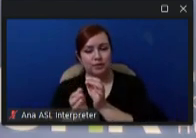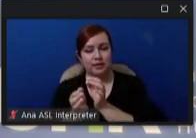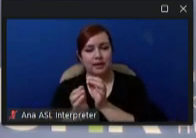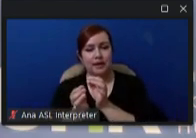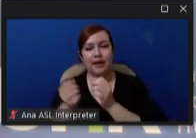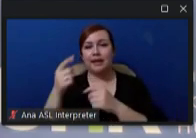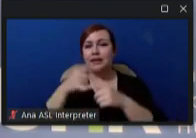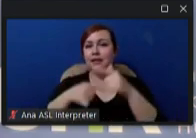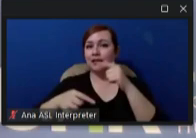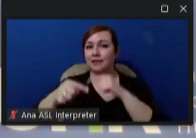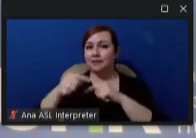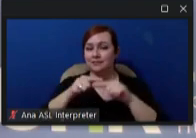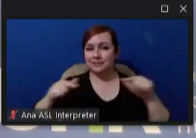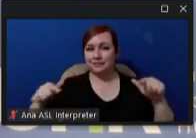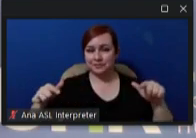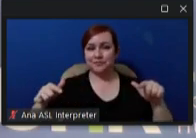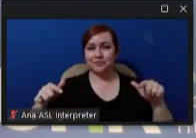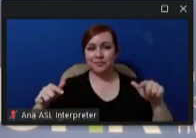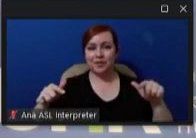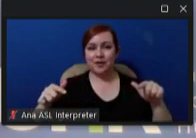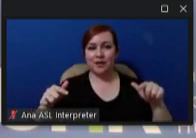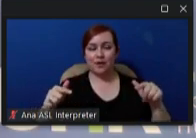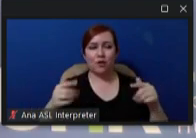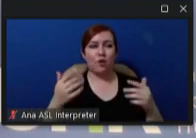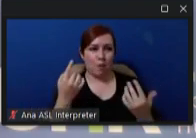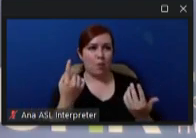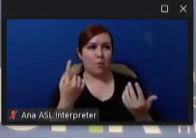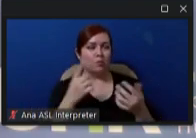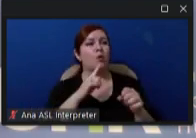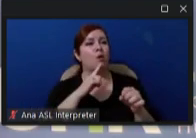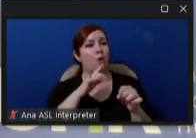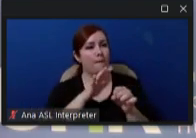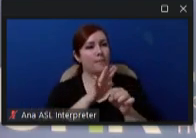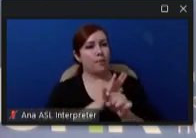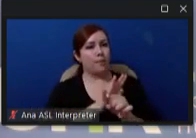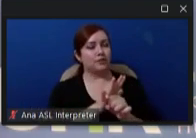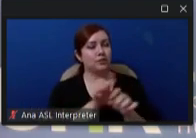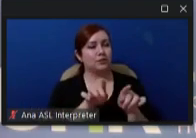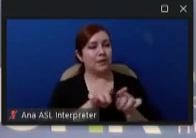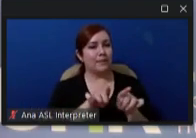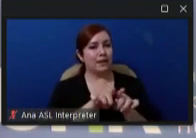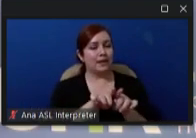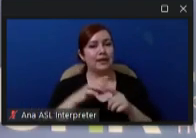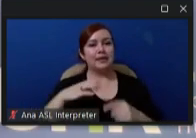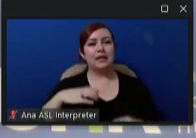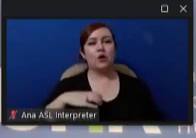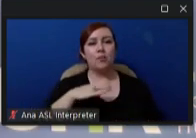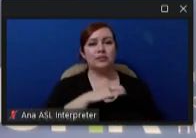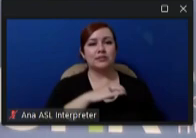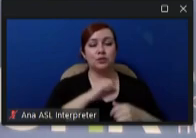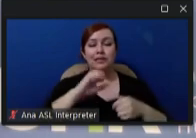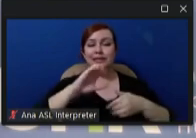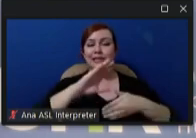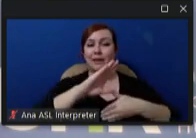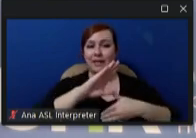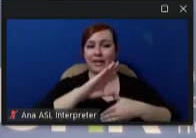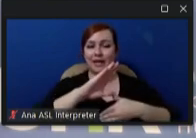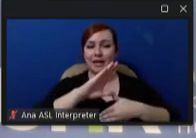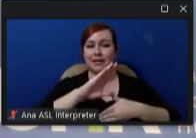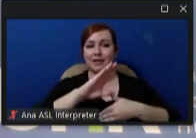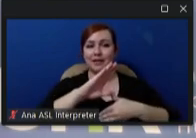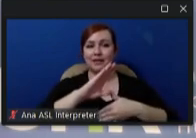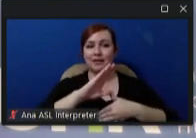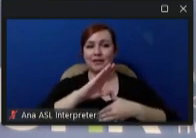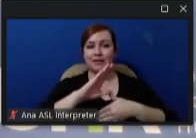de señas, como un compromiso también por parte de la Comisión Interamericana de